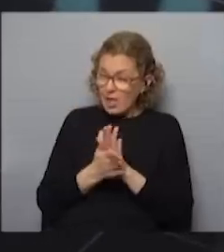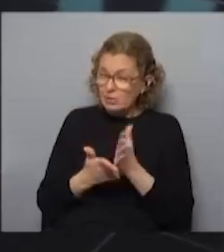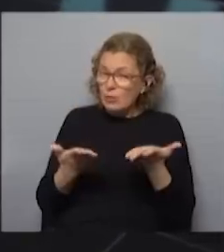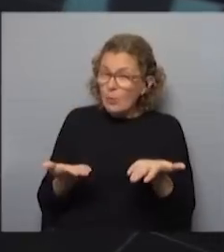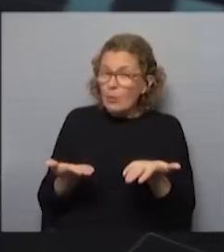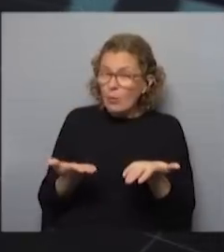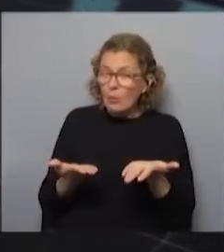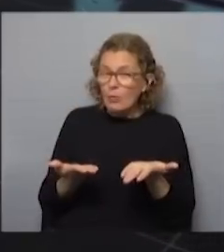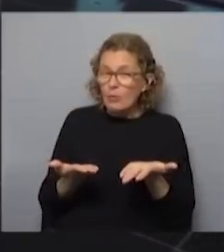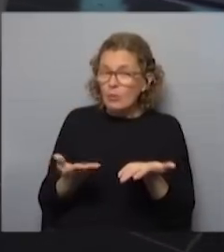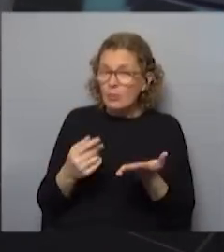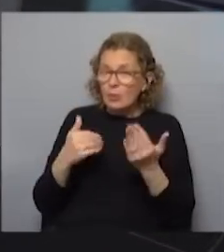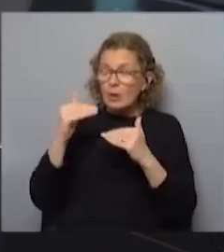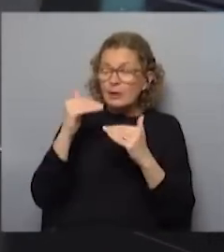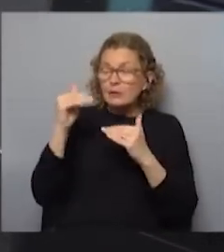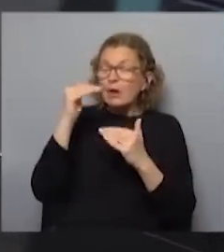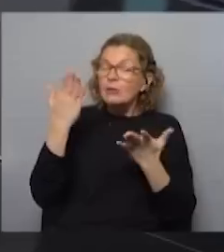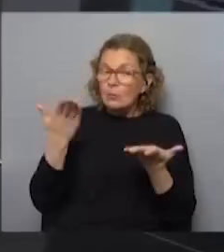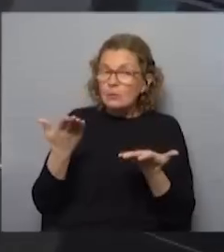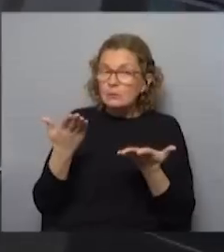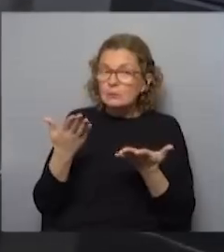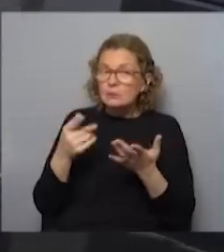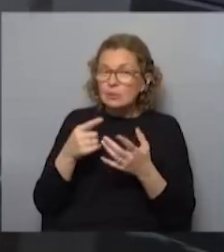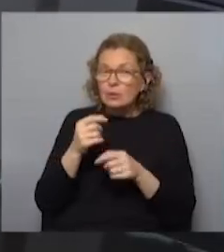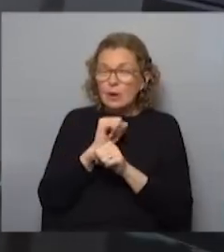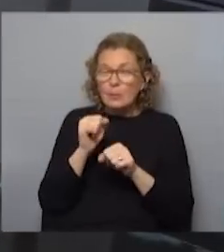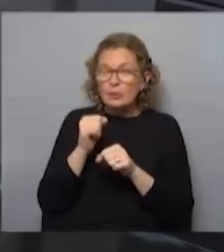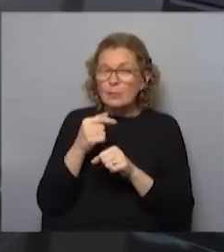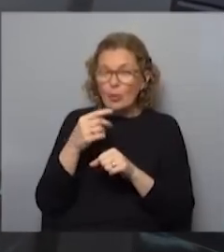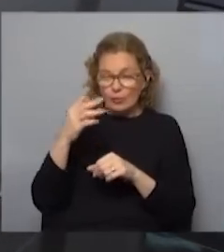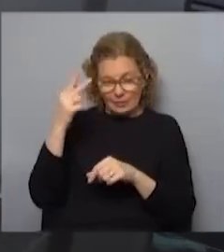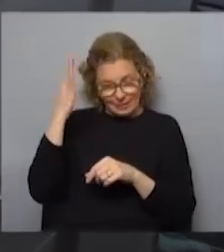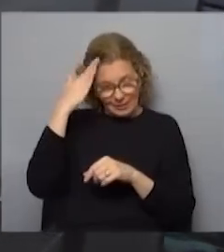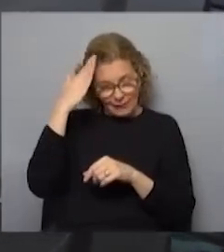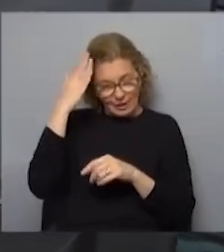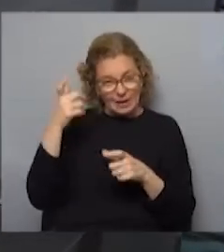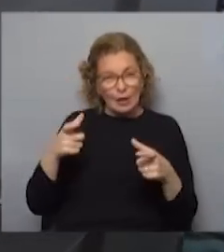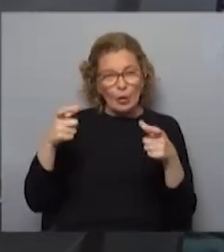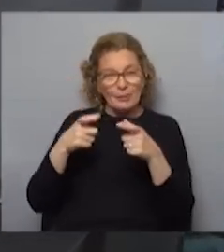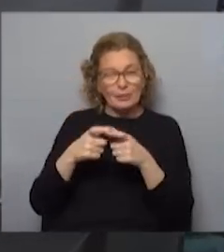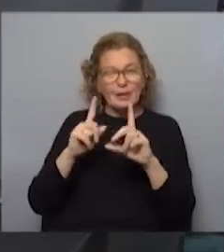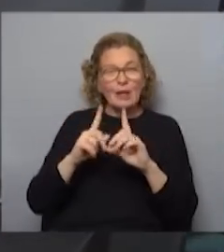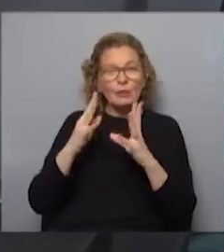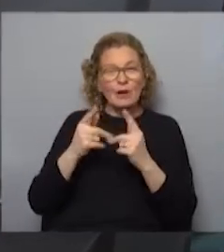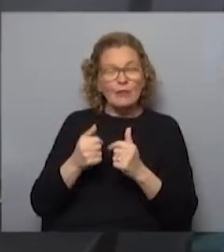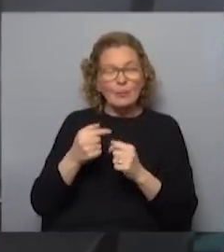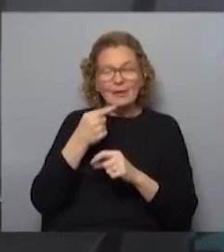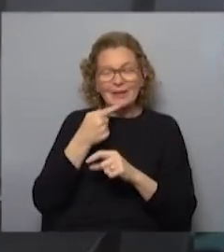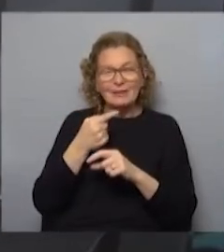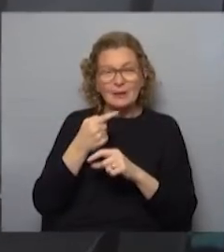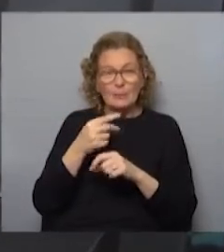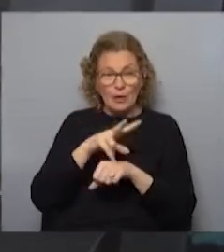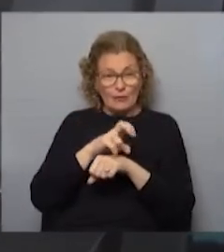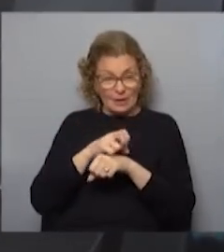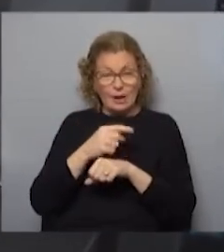como como como sigue para arriba el azul bueno nosotros lo que pudimos constatar en la comisión y que de alguna manera reafirmado por el